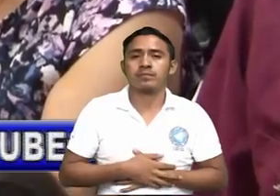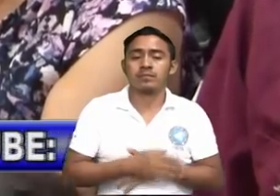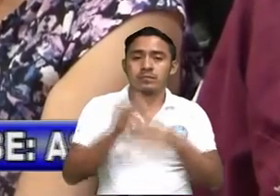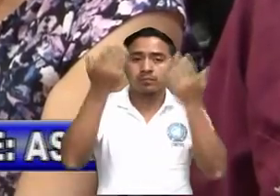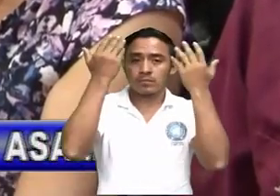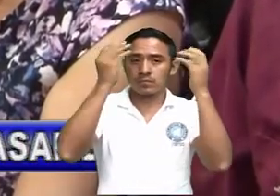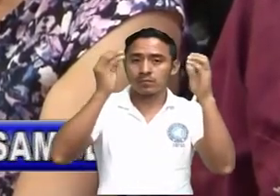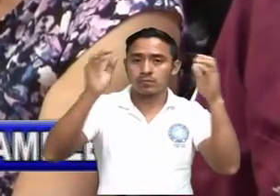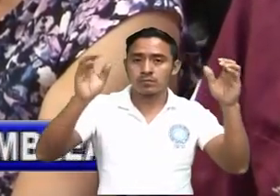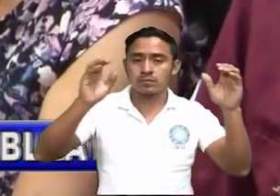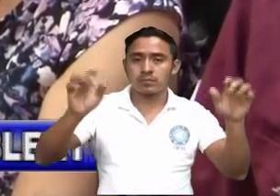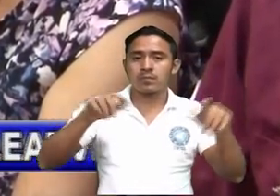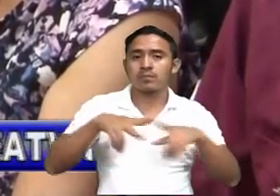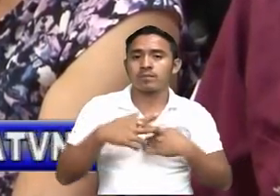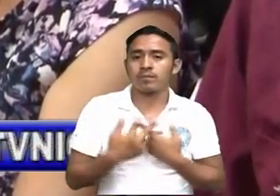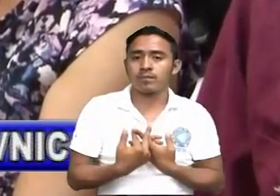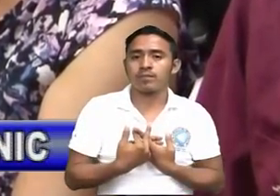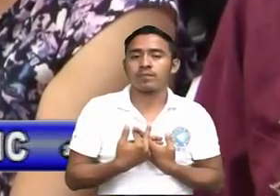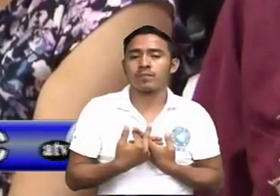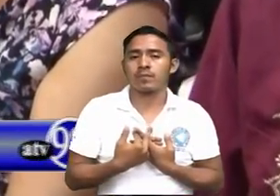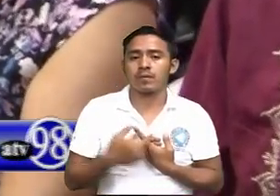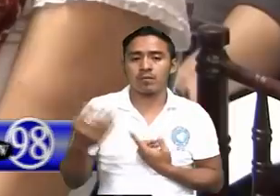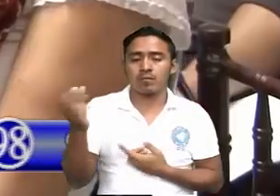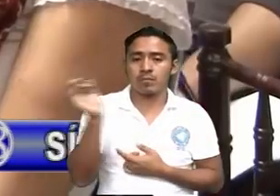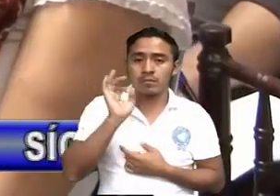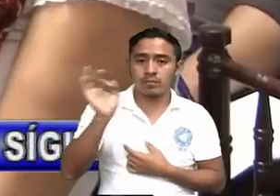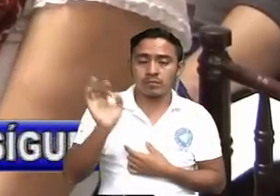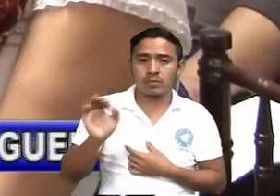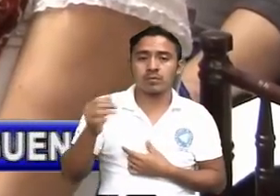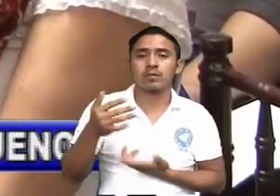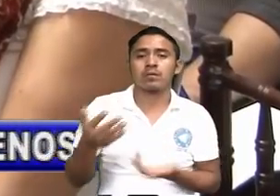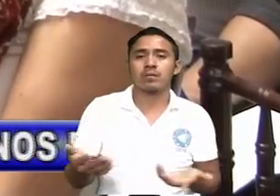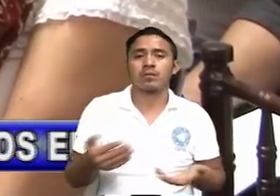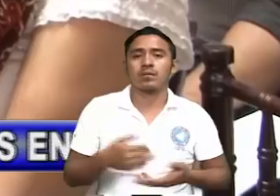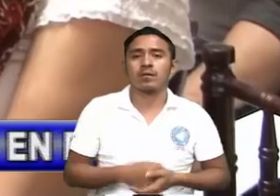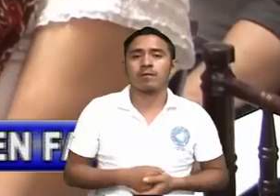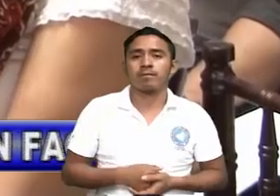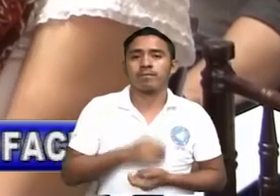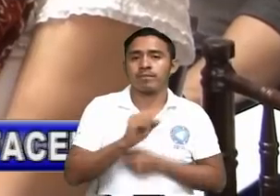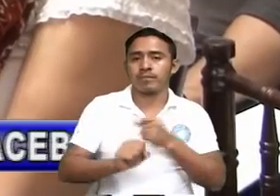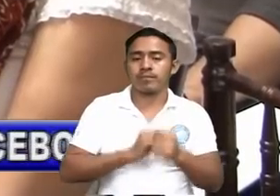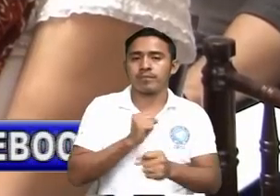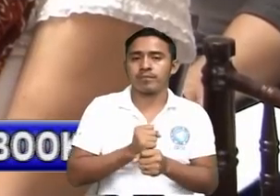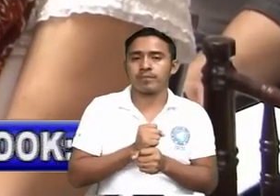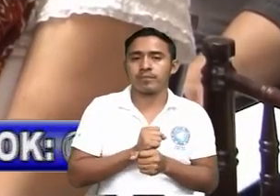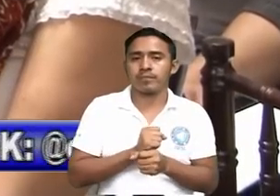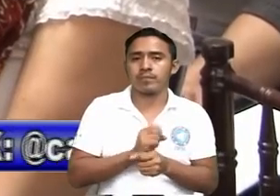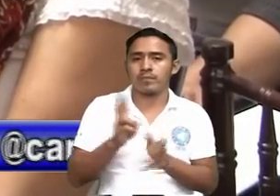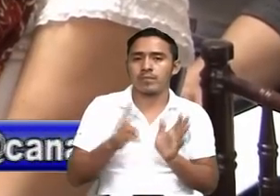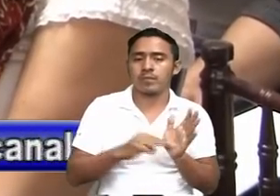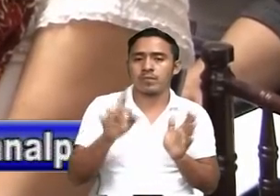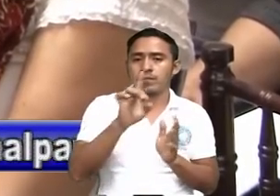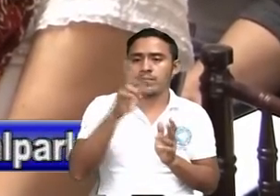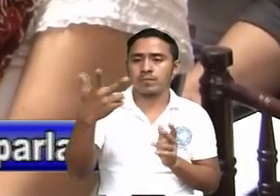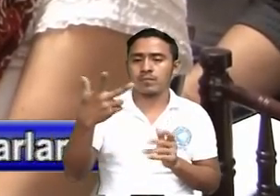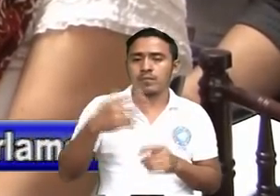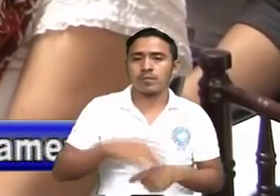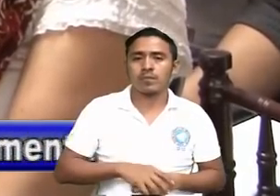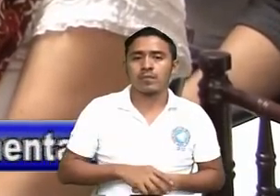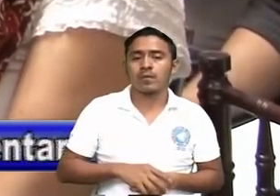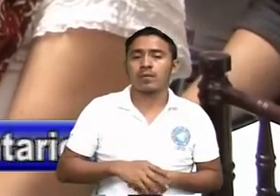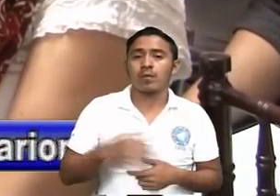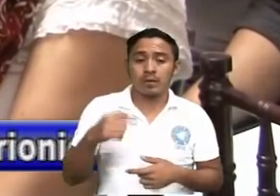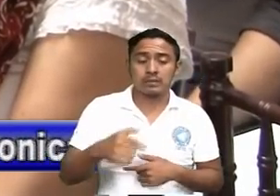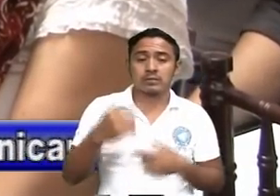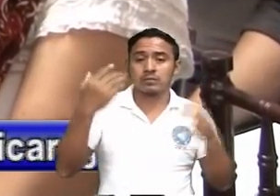cultura que empieza su formación a partir del año 2018, sino que